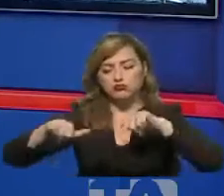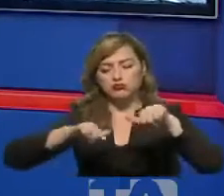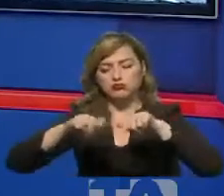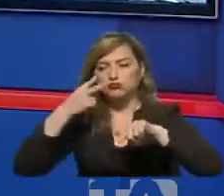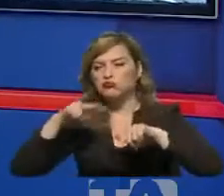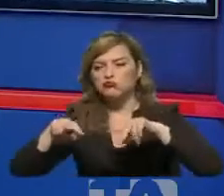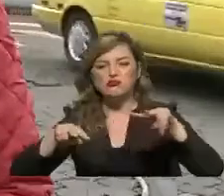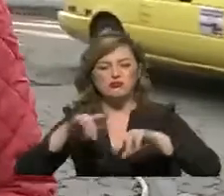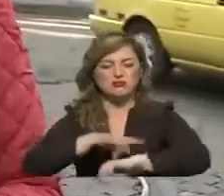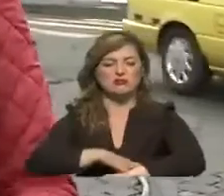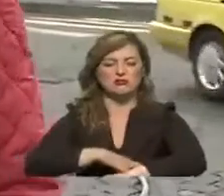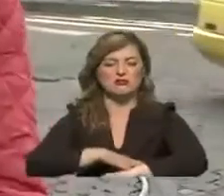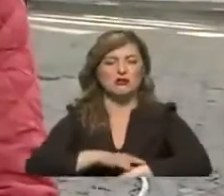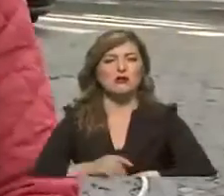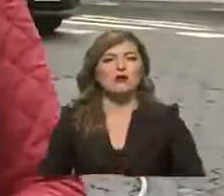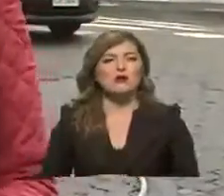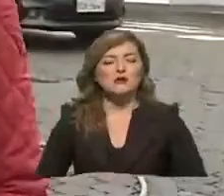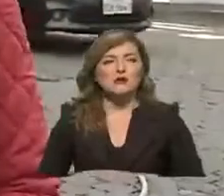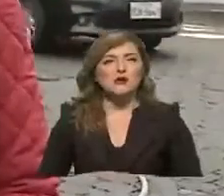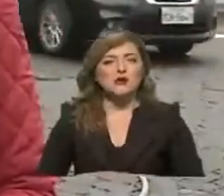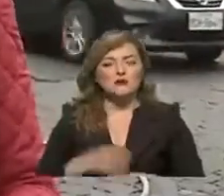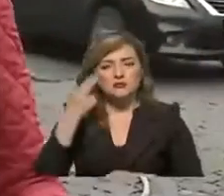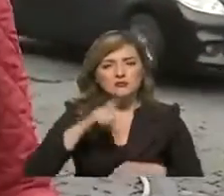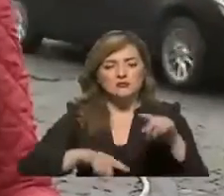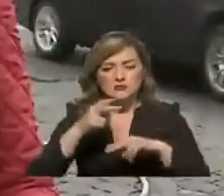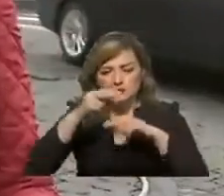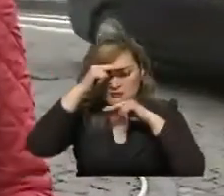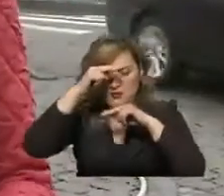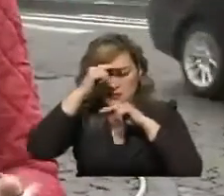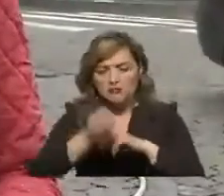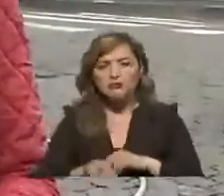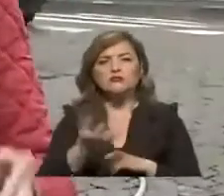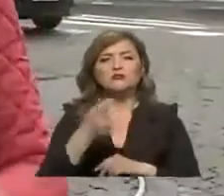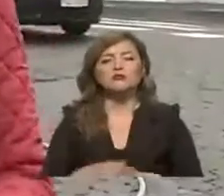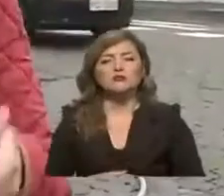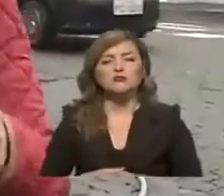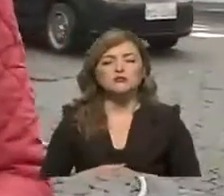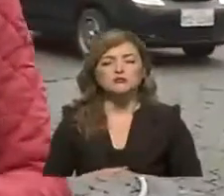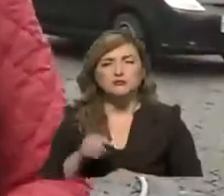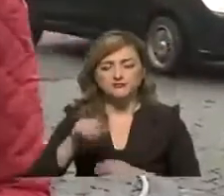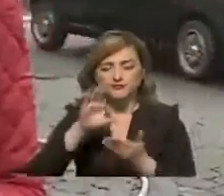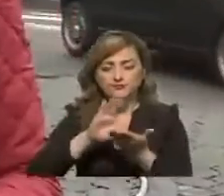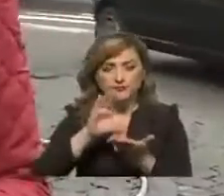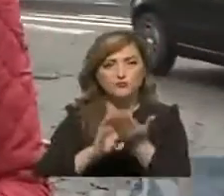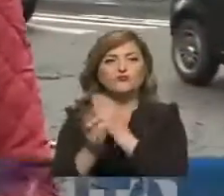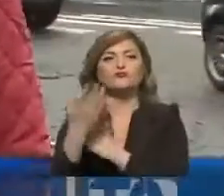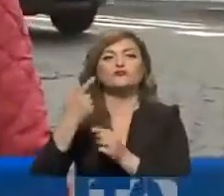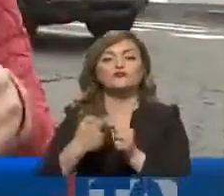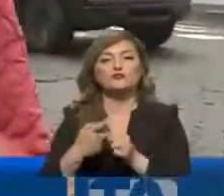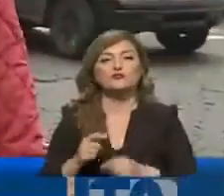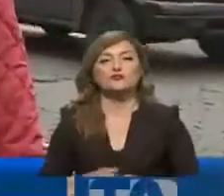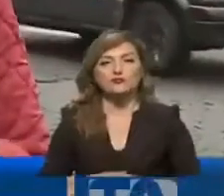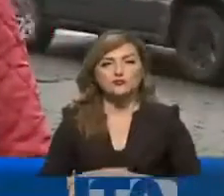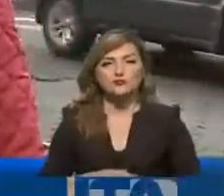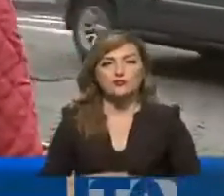identificado? ¿Qué tal, Helen? Amigos televidentes, muy buenos días. Solo aquí en el centro histórico de Quito